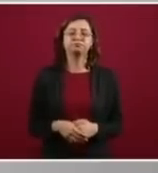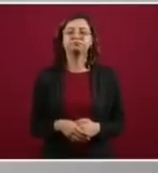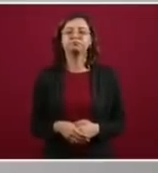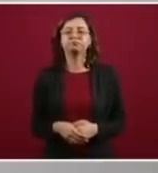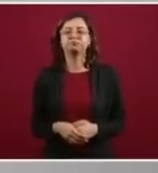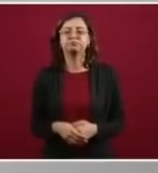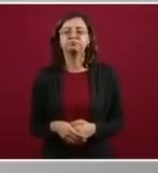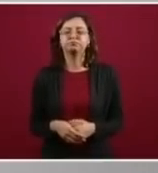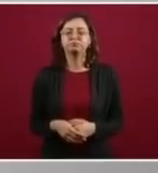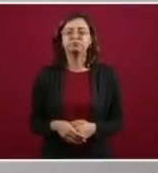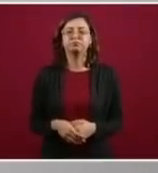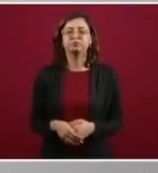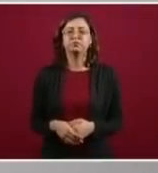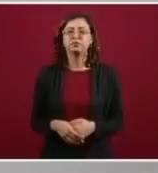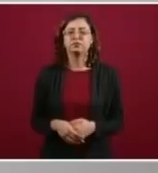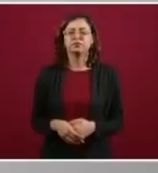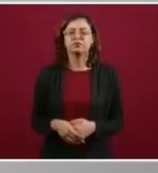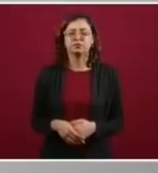cuando